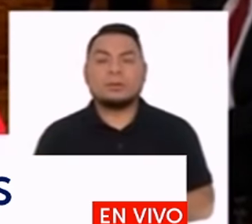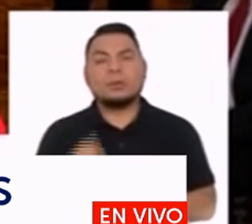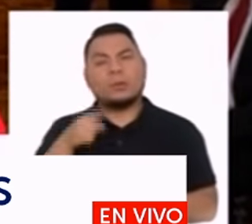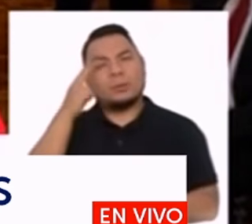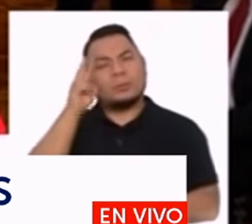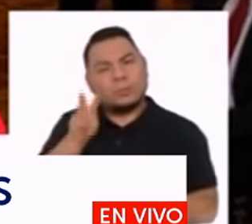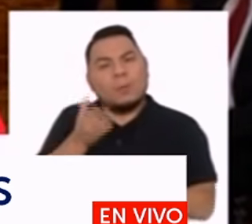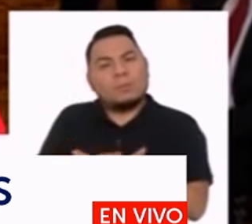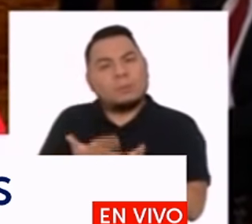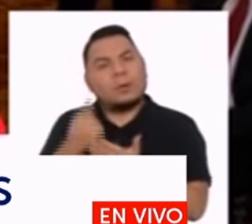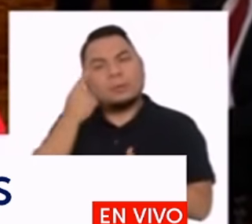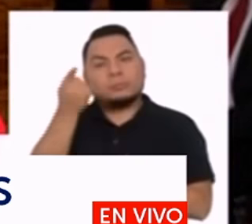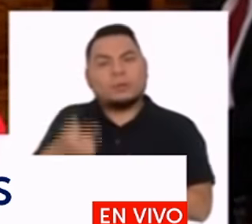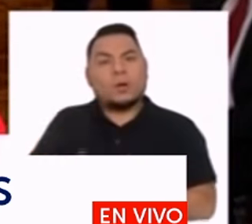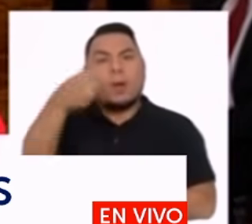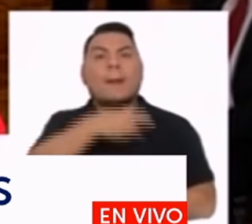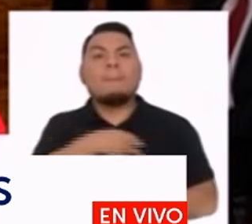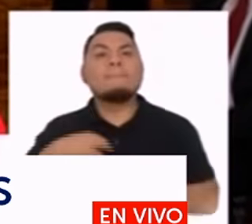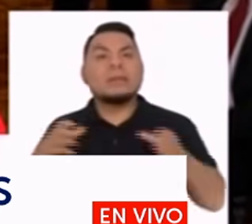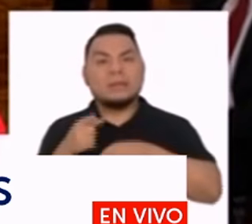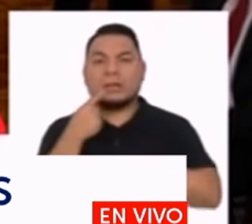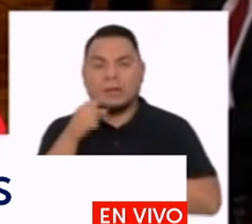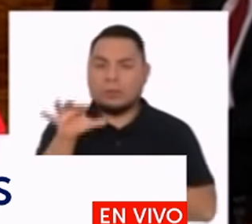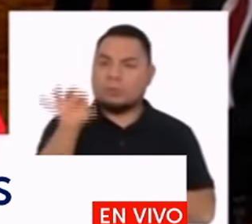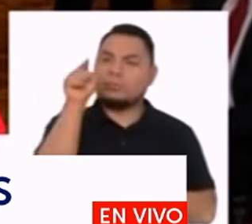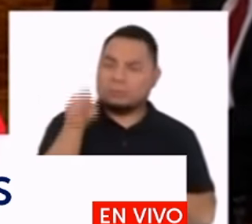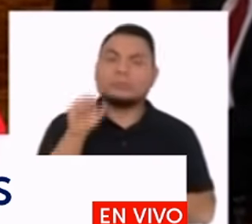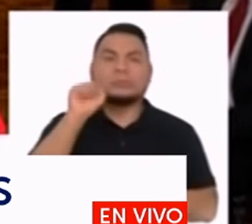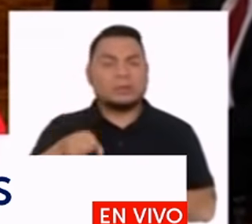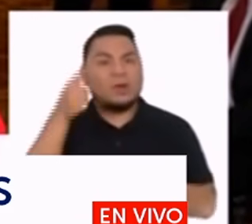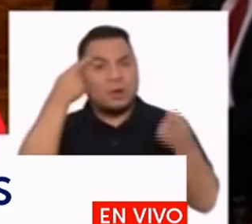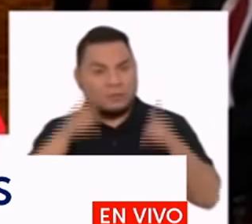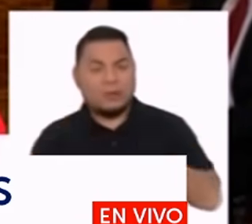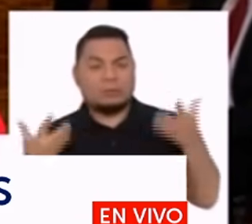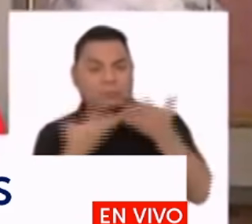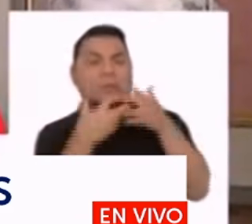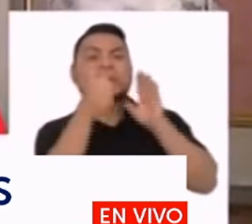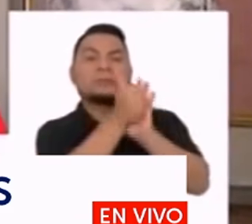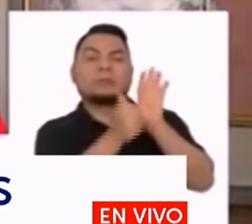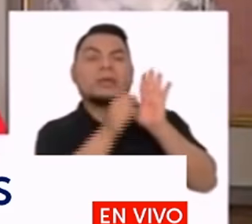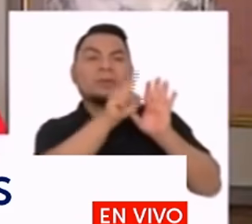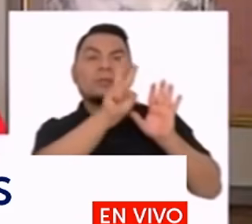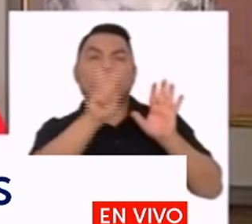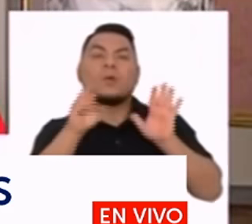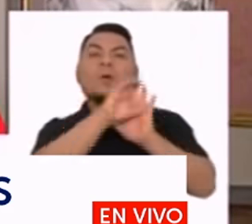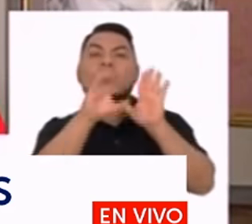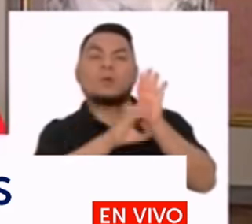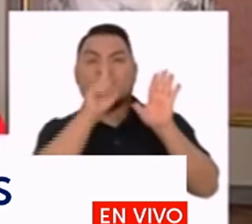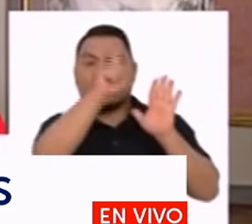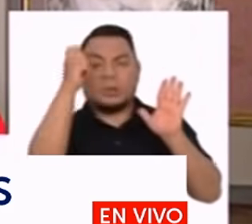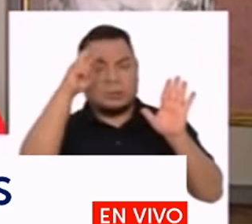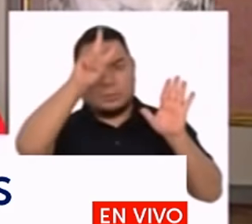Vista la propuesta de la señora Presidenta del Consejo de Ministros, de conformidad con el artículo 122 de la